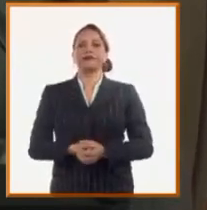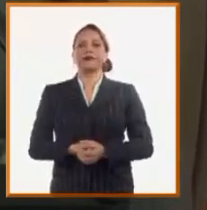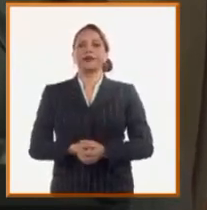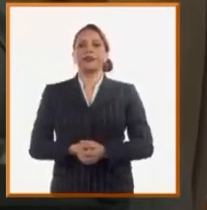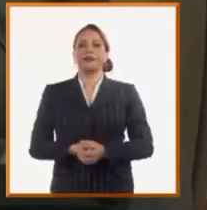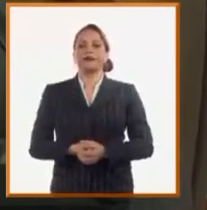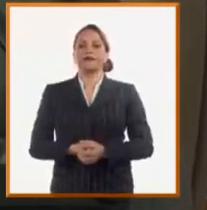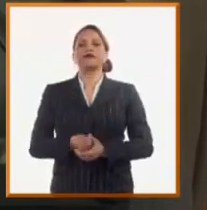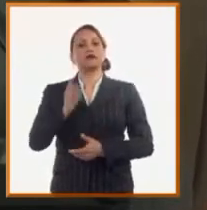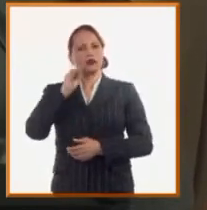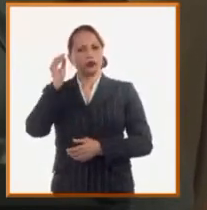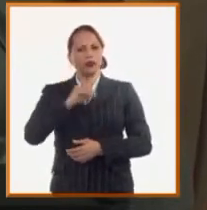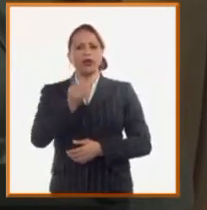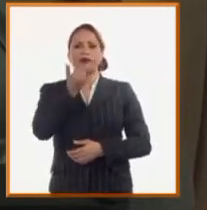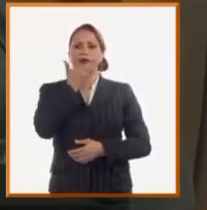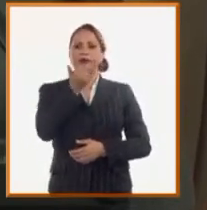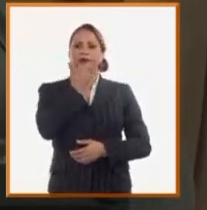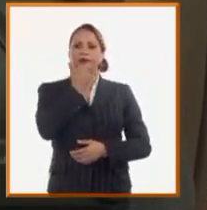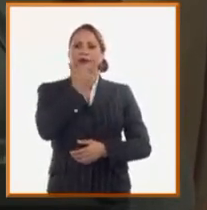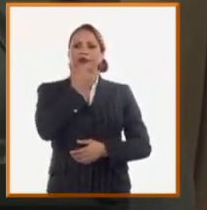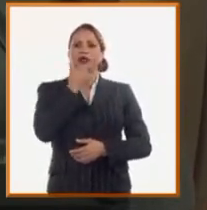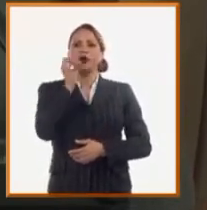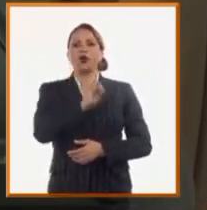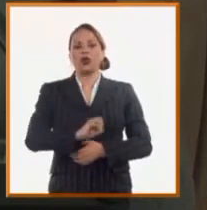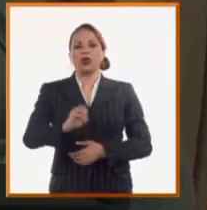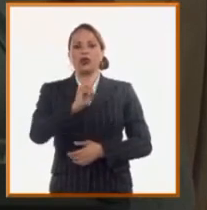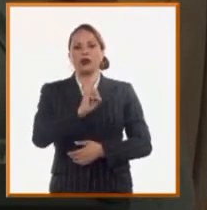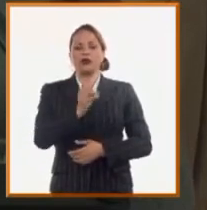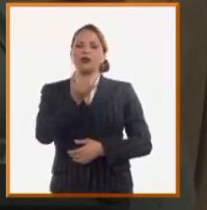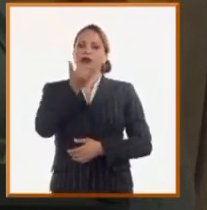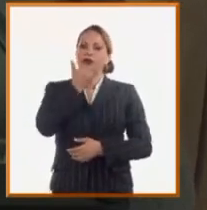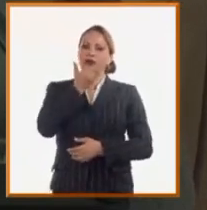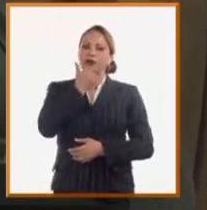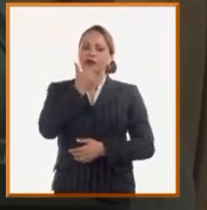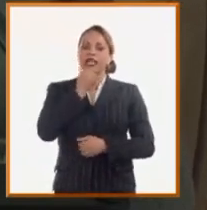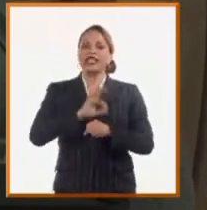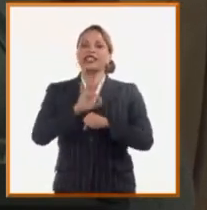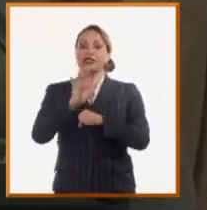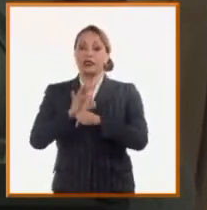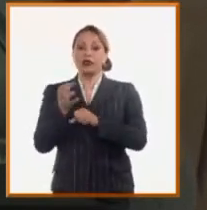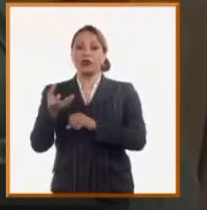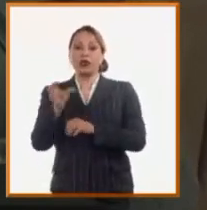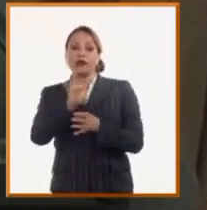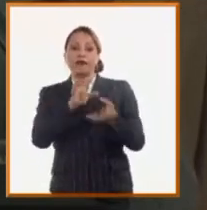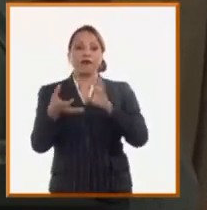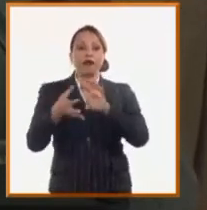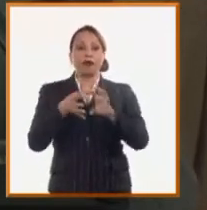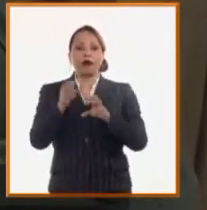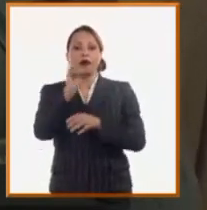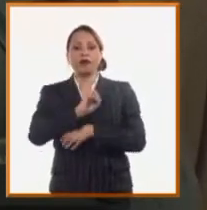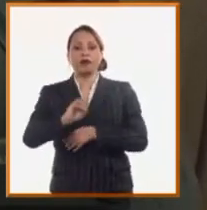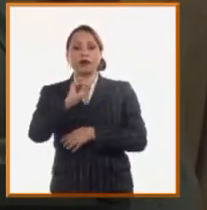que cometimos errores en la aplicación del ordenamiento. Bueno, hay errores del diseño del ordenamiento y hay